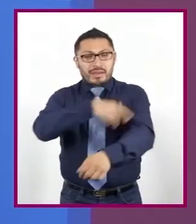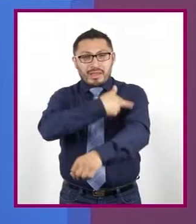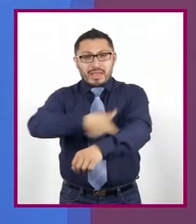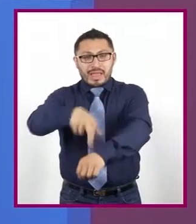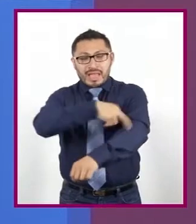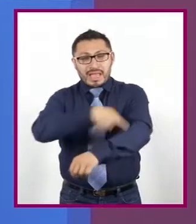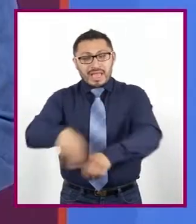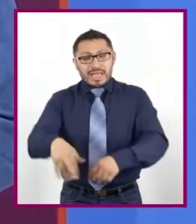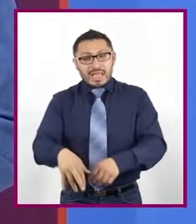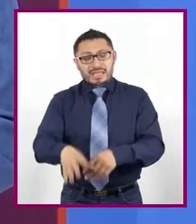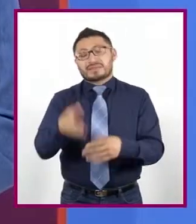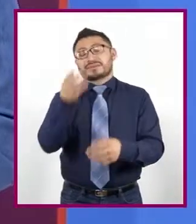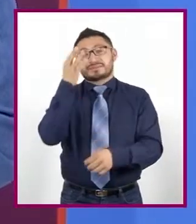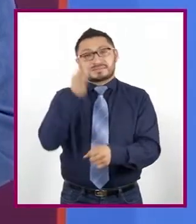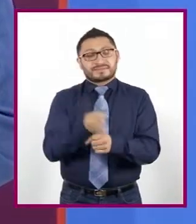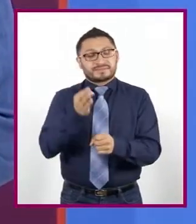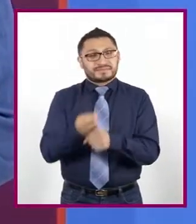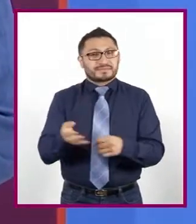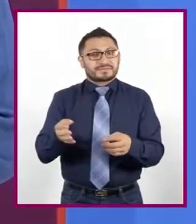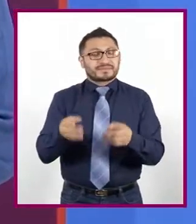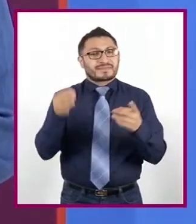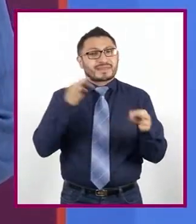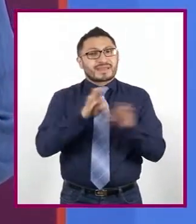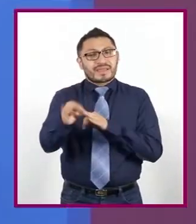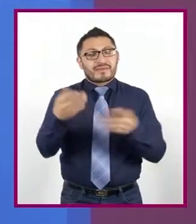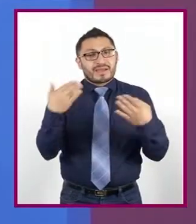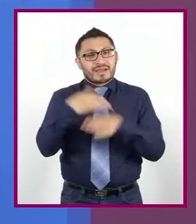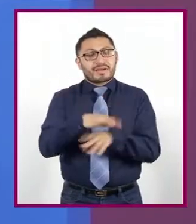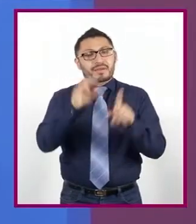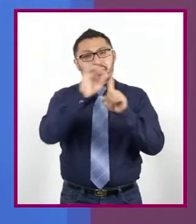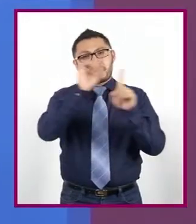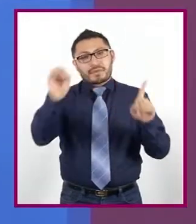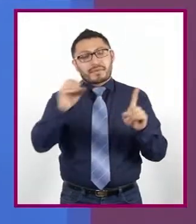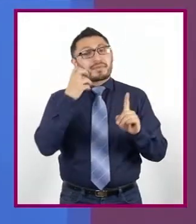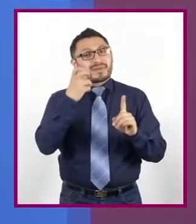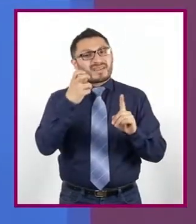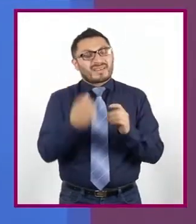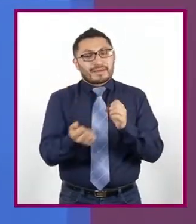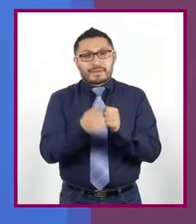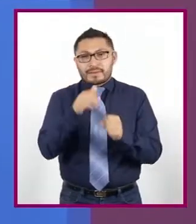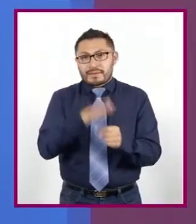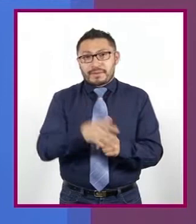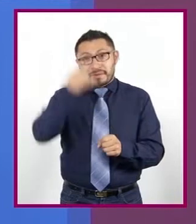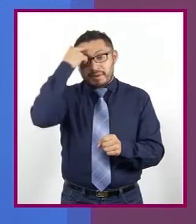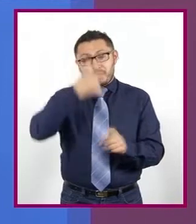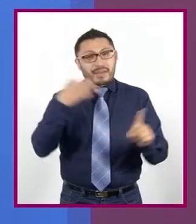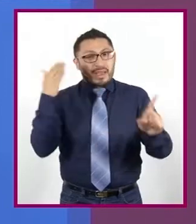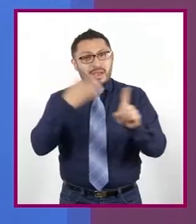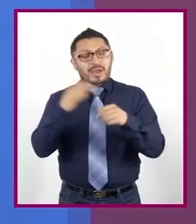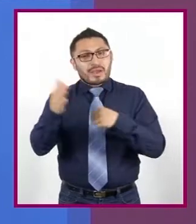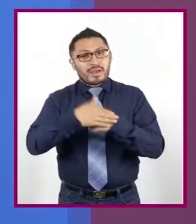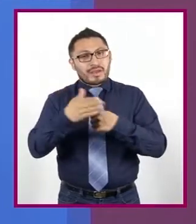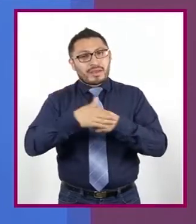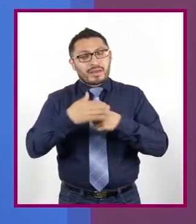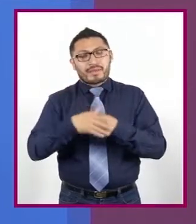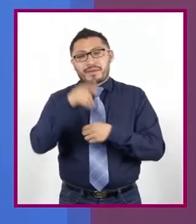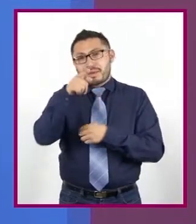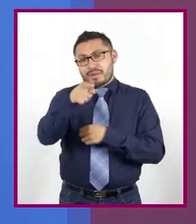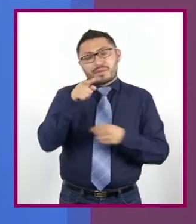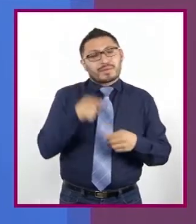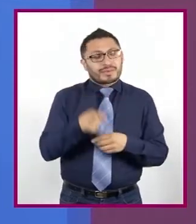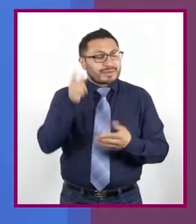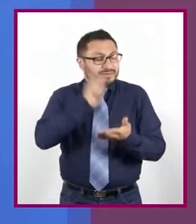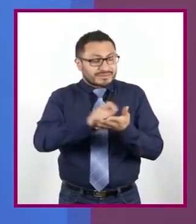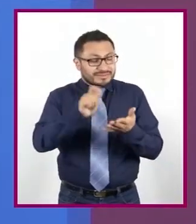pues trabajaremos en la estructura y formato de tales textos para que la próxima vez que se enfrenten a